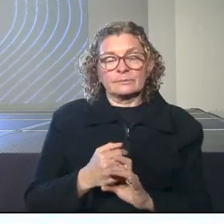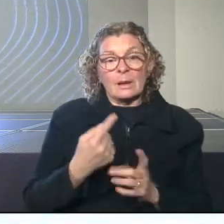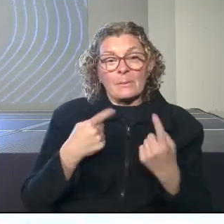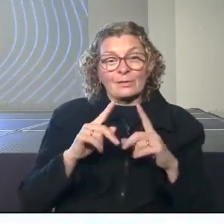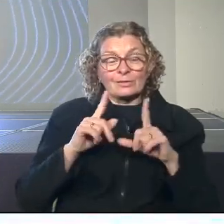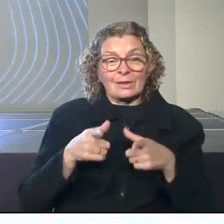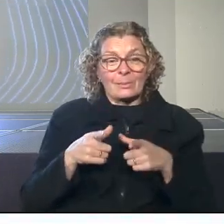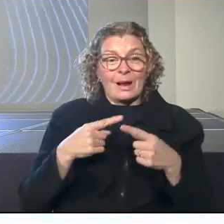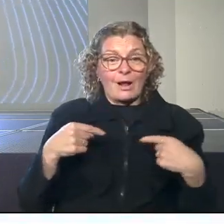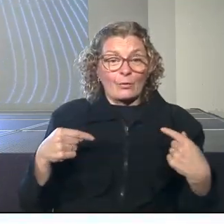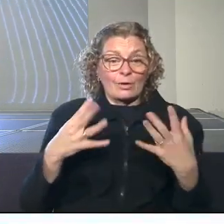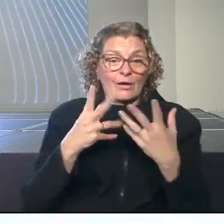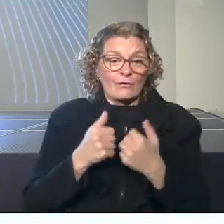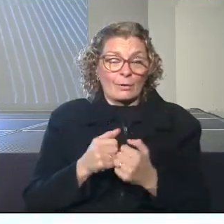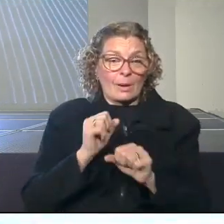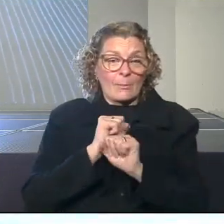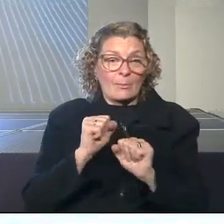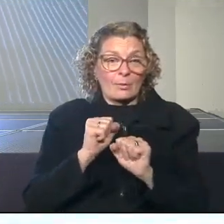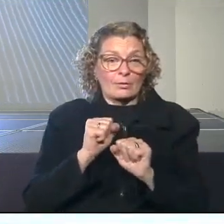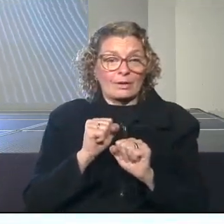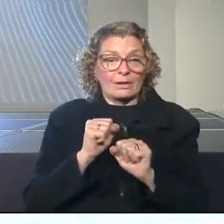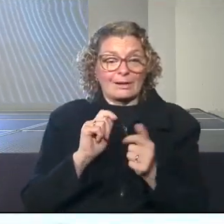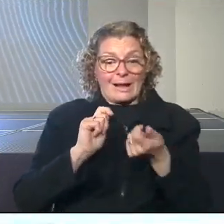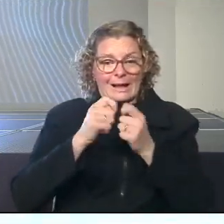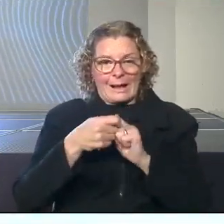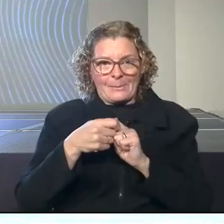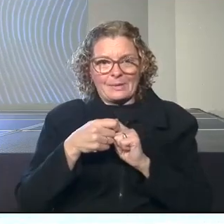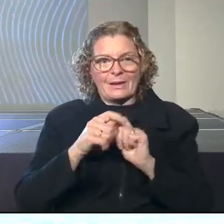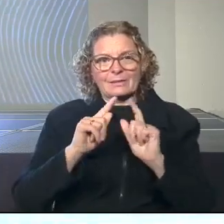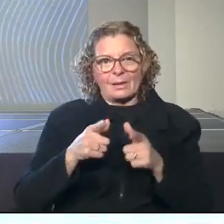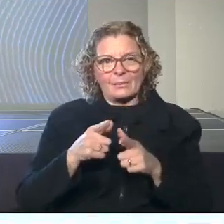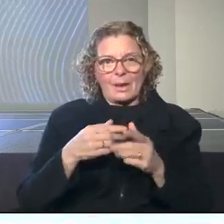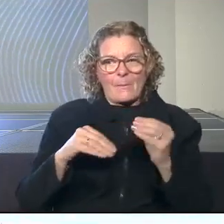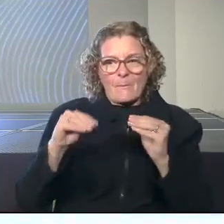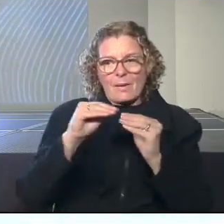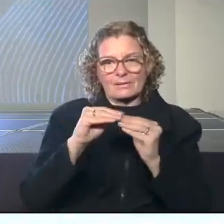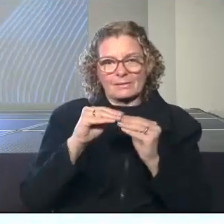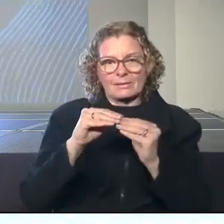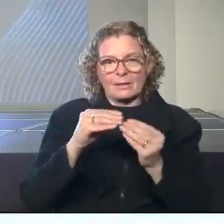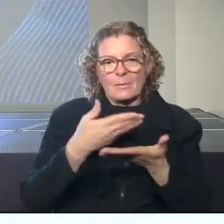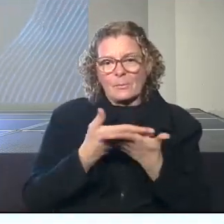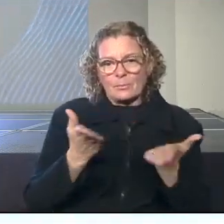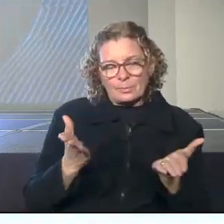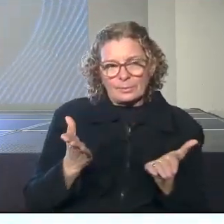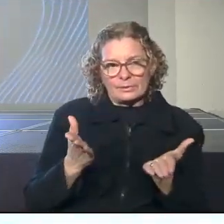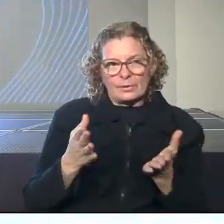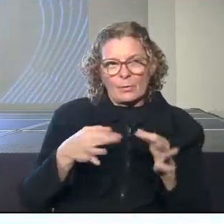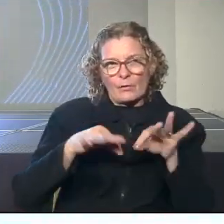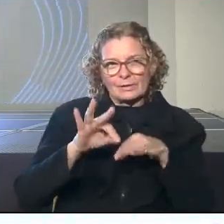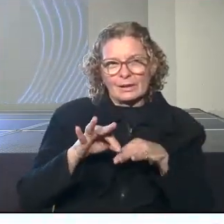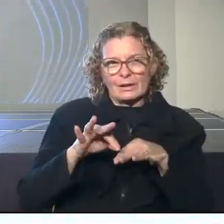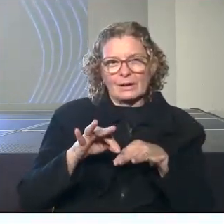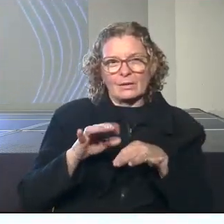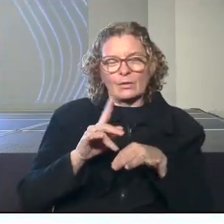existen además algunos mecanismos para poder darle un boost adicional y capturar un poco más de tráfico, que serían como las fuentes